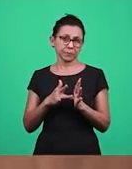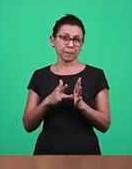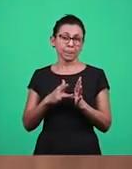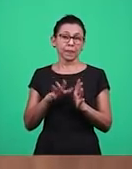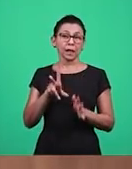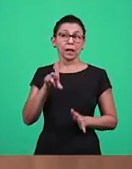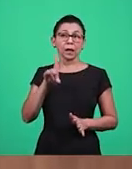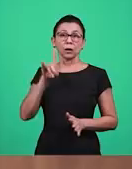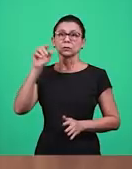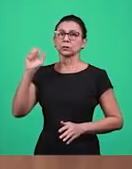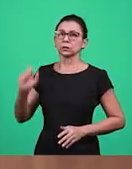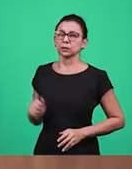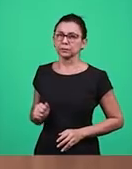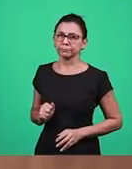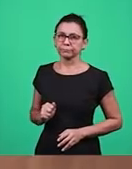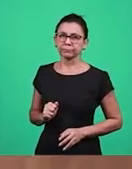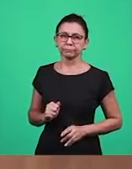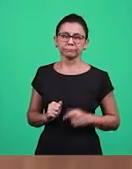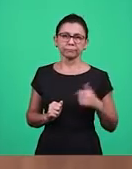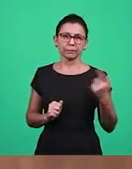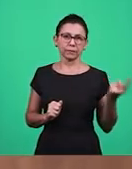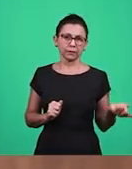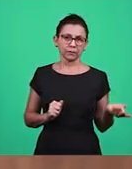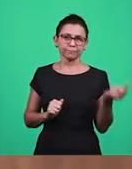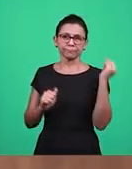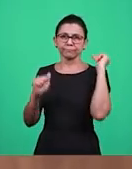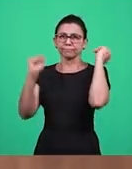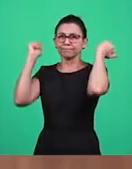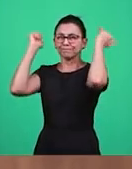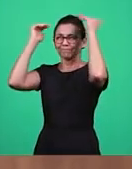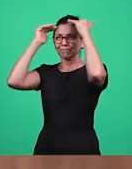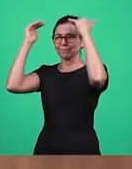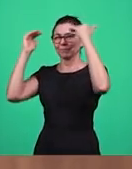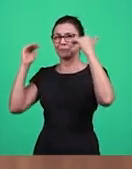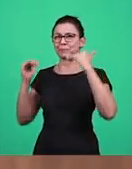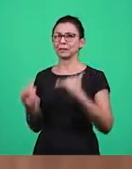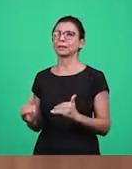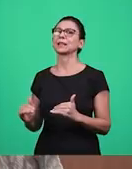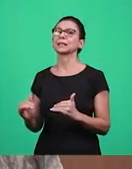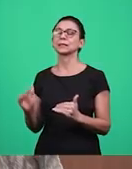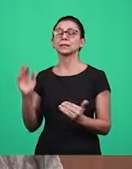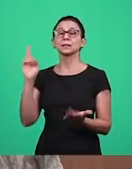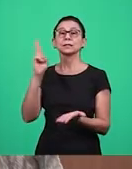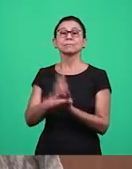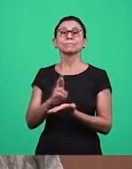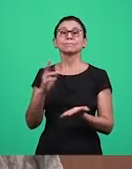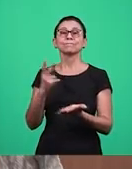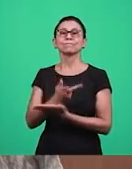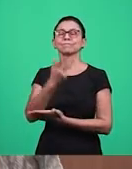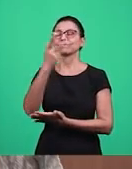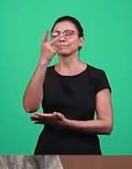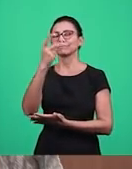desobediencia, por no escuchar aquella voz del Señor, él desobedece. Y el resultado